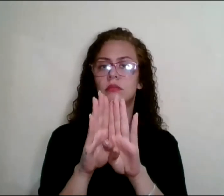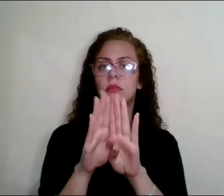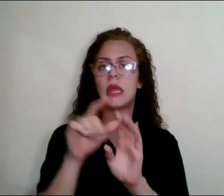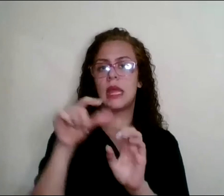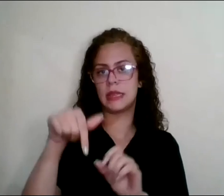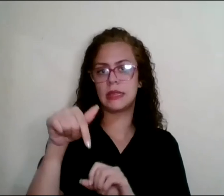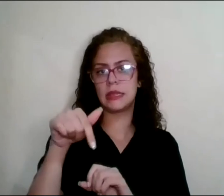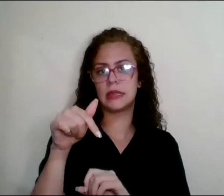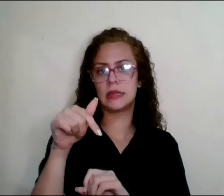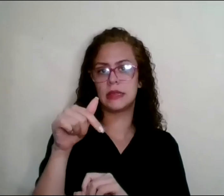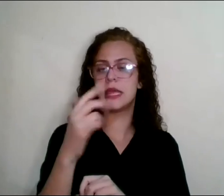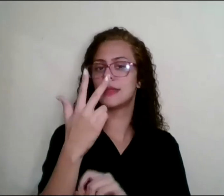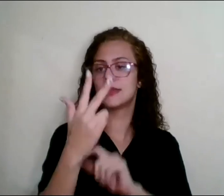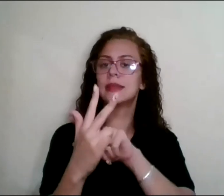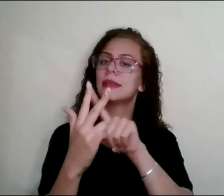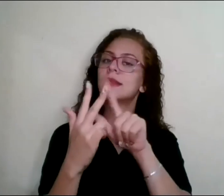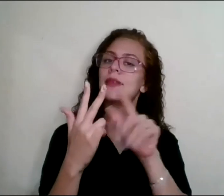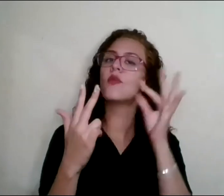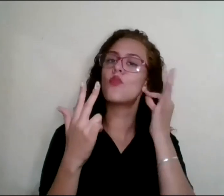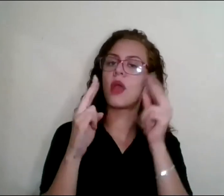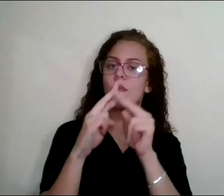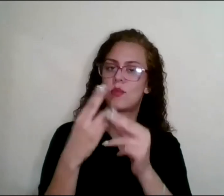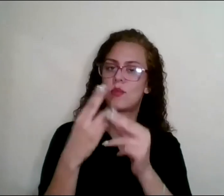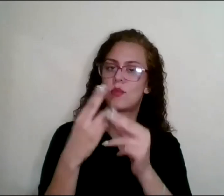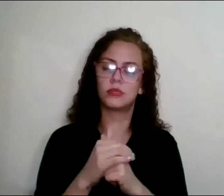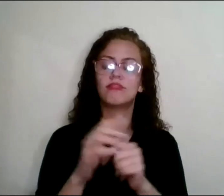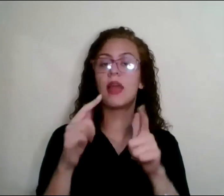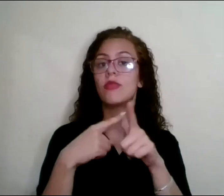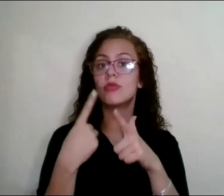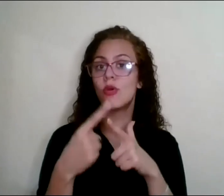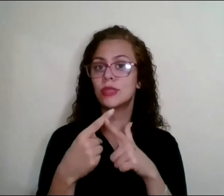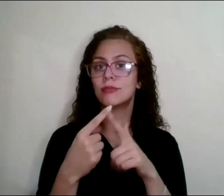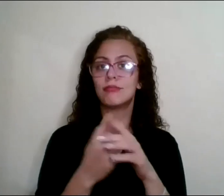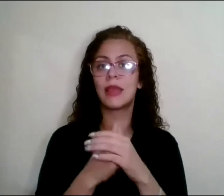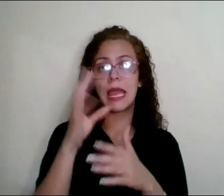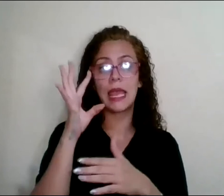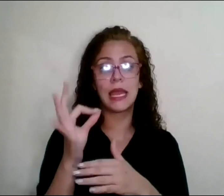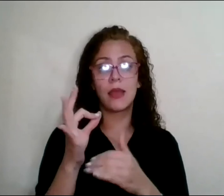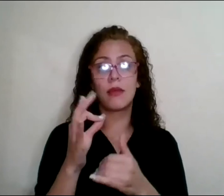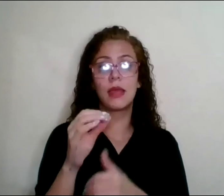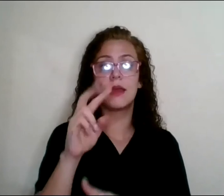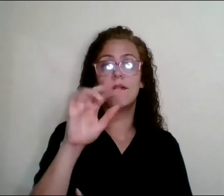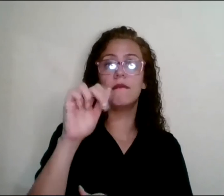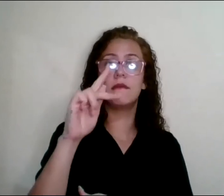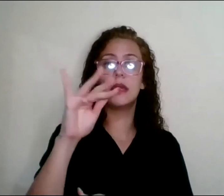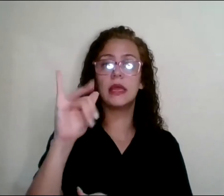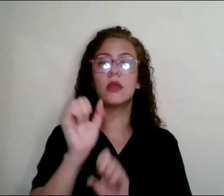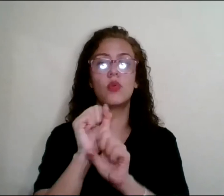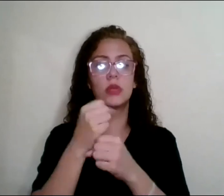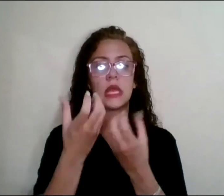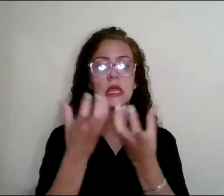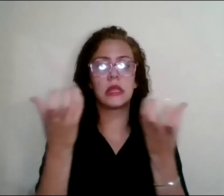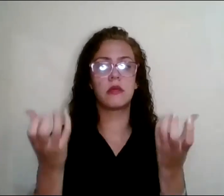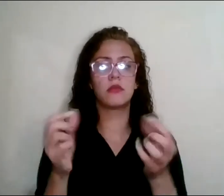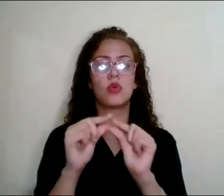estas 3 mujeres que vamos a conocer. Entonces, creo que es Vicky la que nos va a hacer la división de